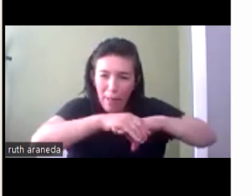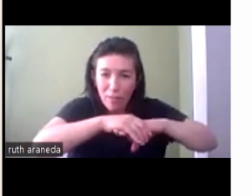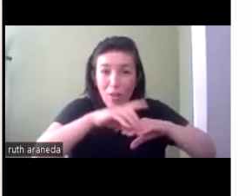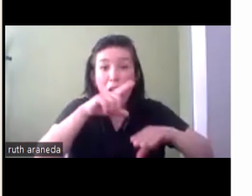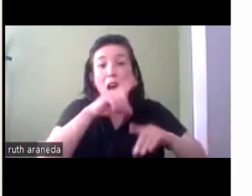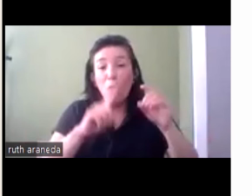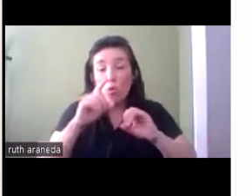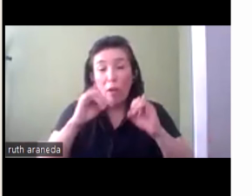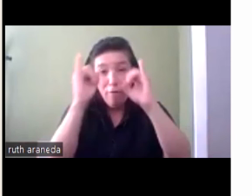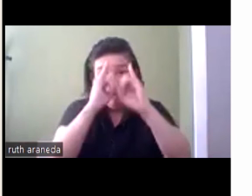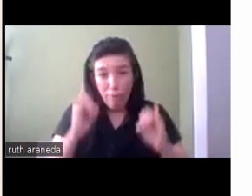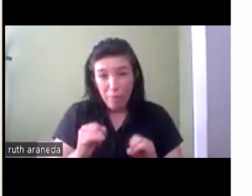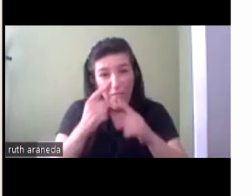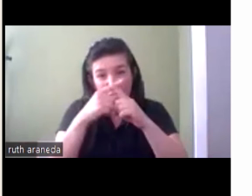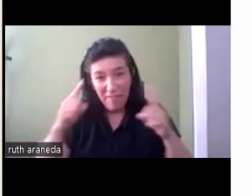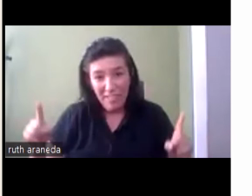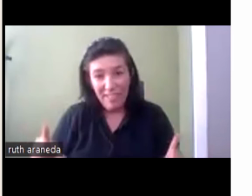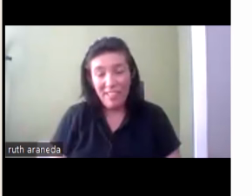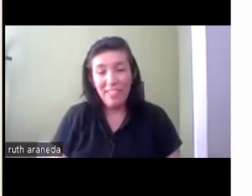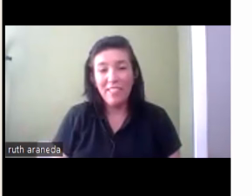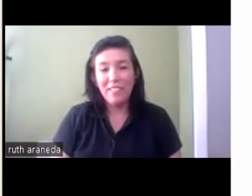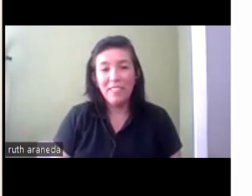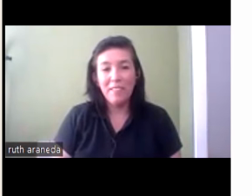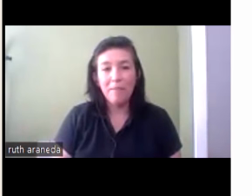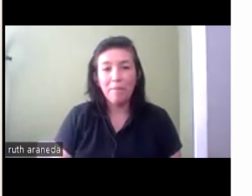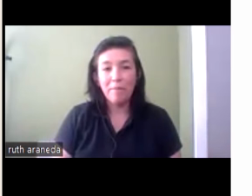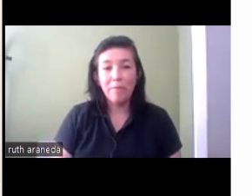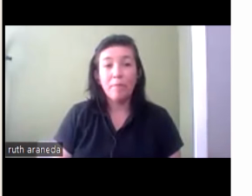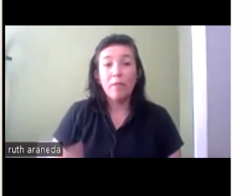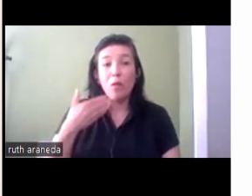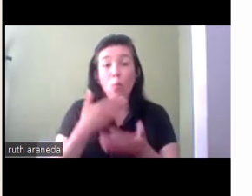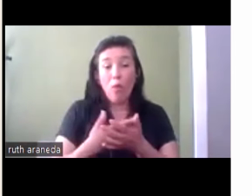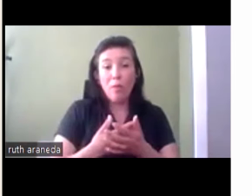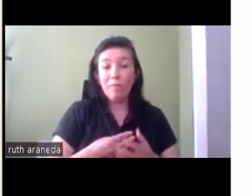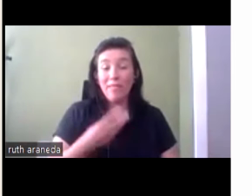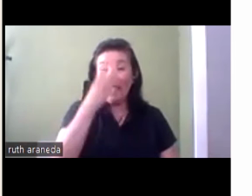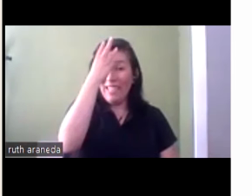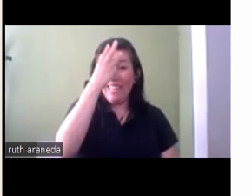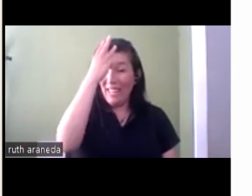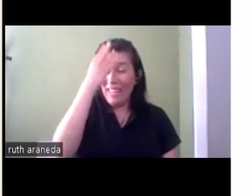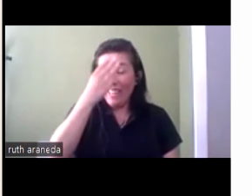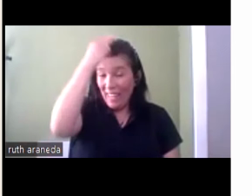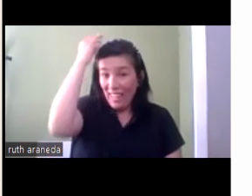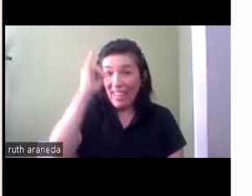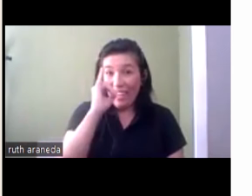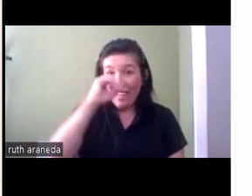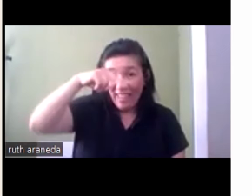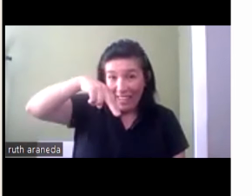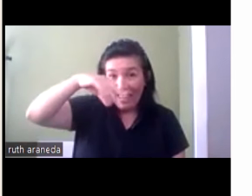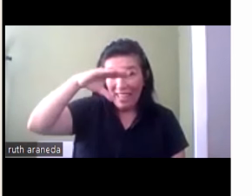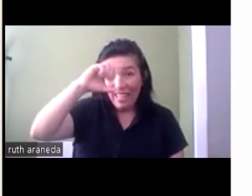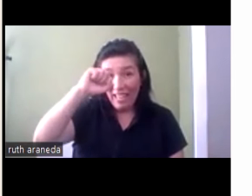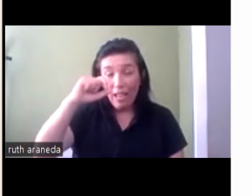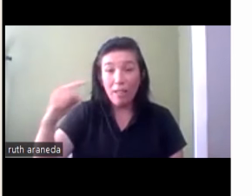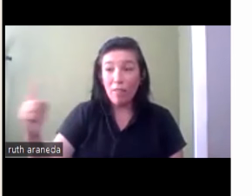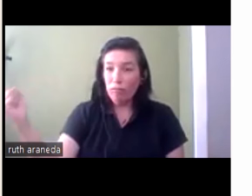antropomorfas, entre otros. Ahora bien, con la llegada del Inca, el territorio en que vivían estas comunidades de Aguitas sufre un